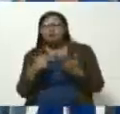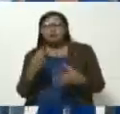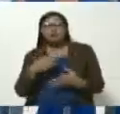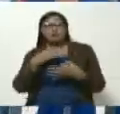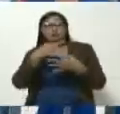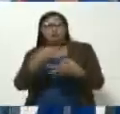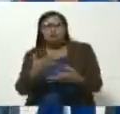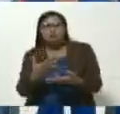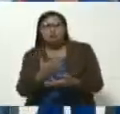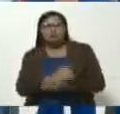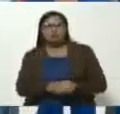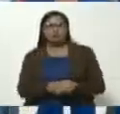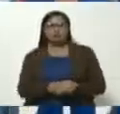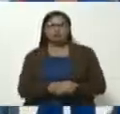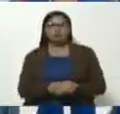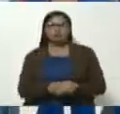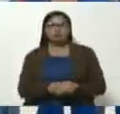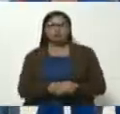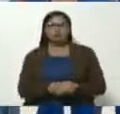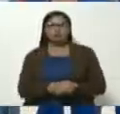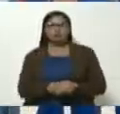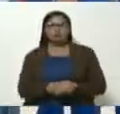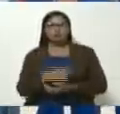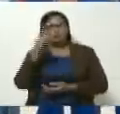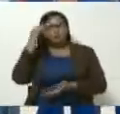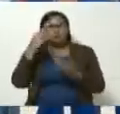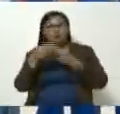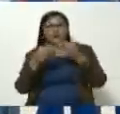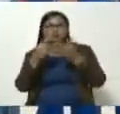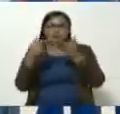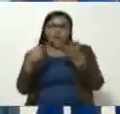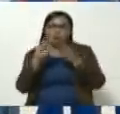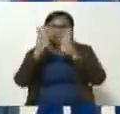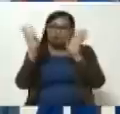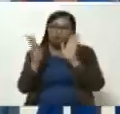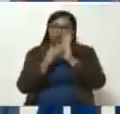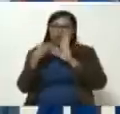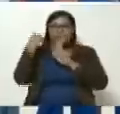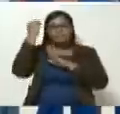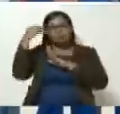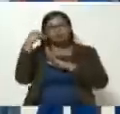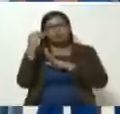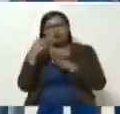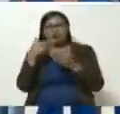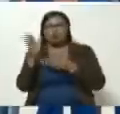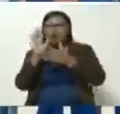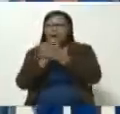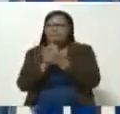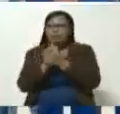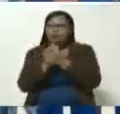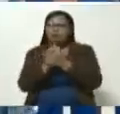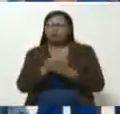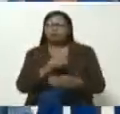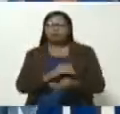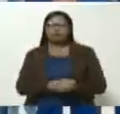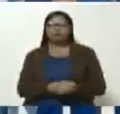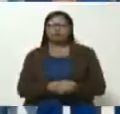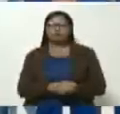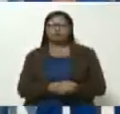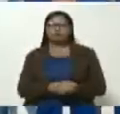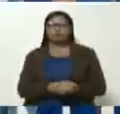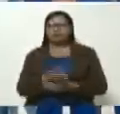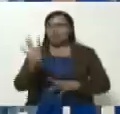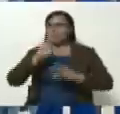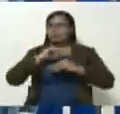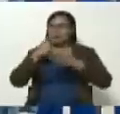intención, pues eso hay que hacer eso, todo ese tipo de análisis. Y esos compañeros se